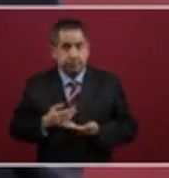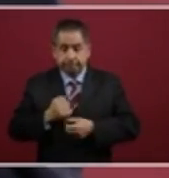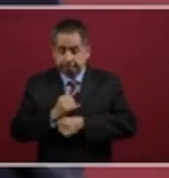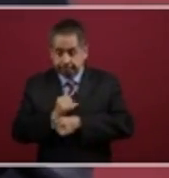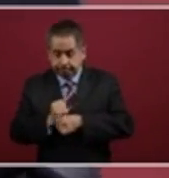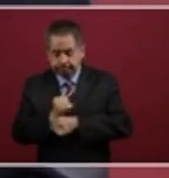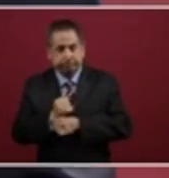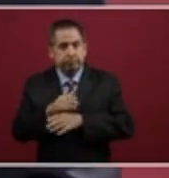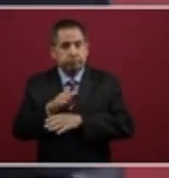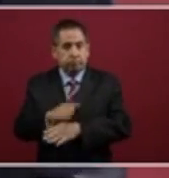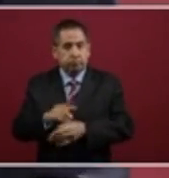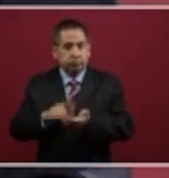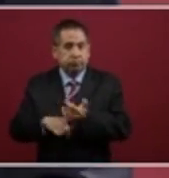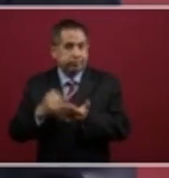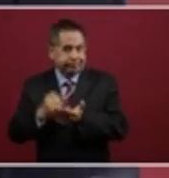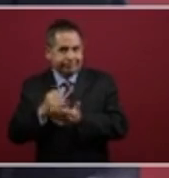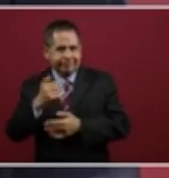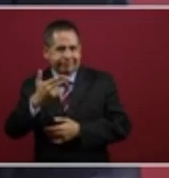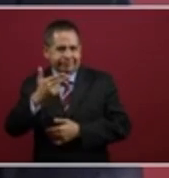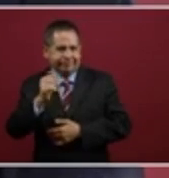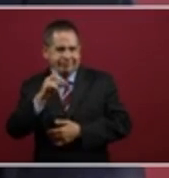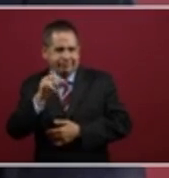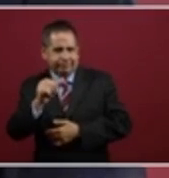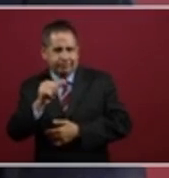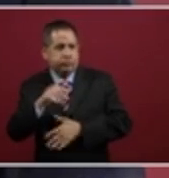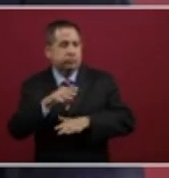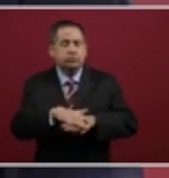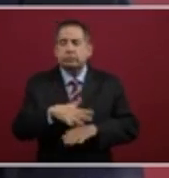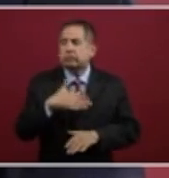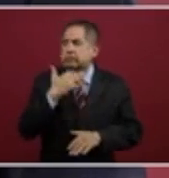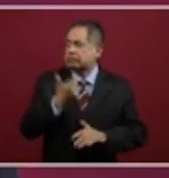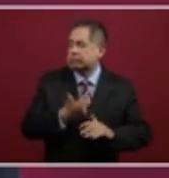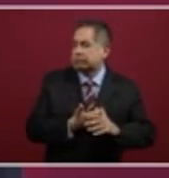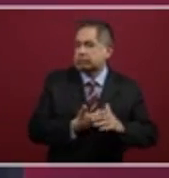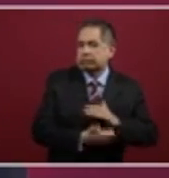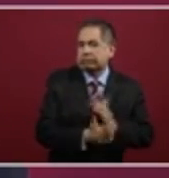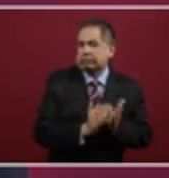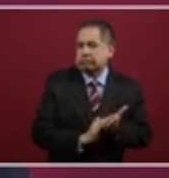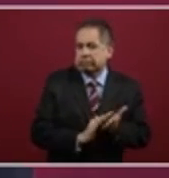financiera de lavado de dinero, de